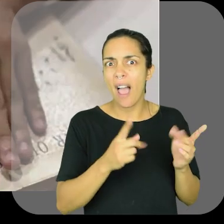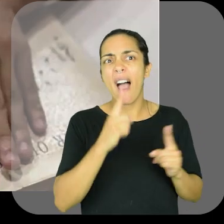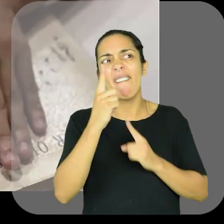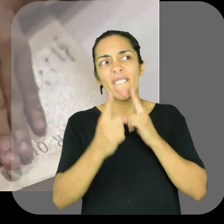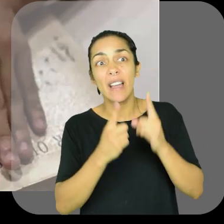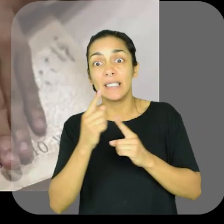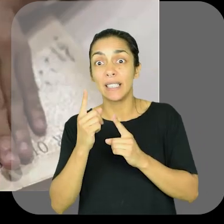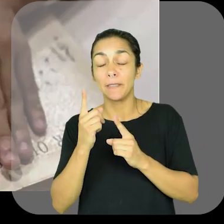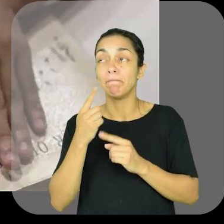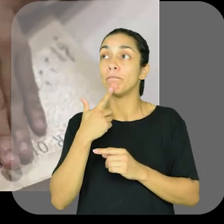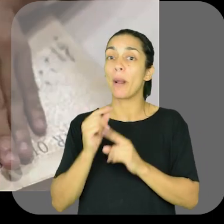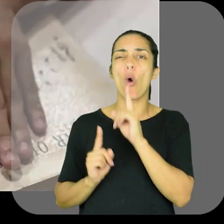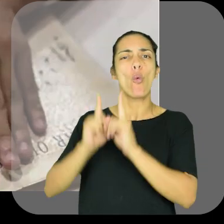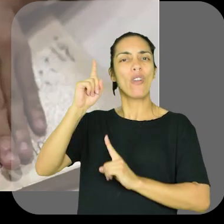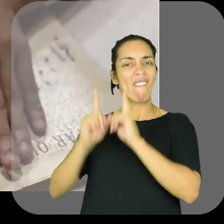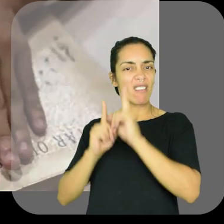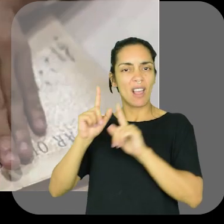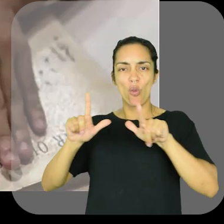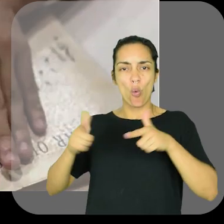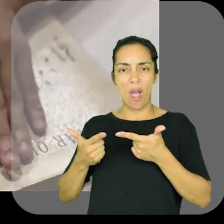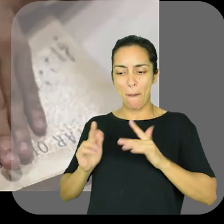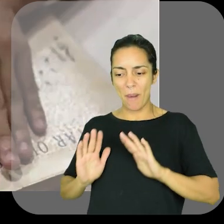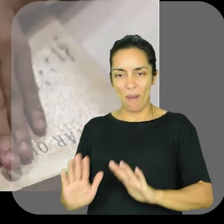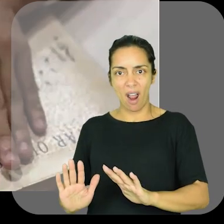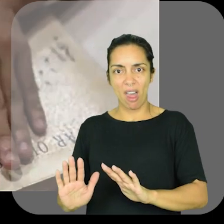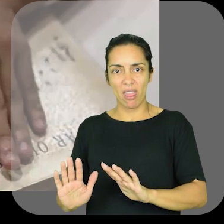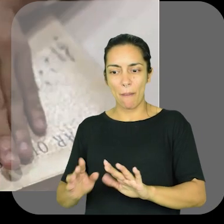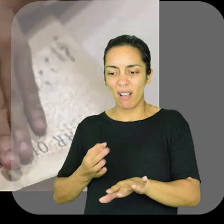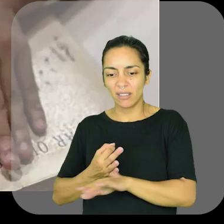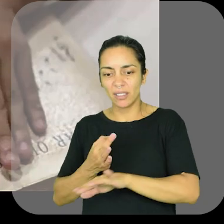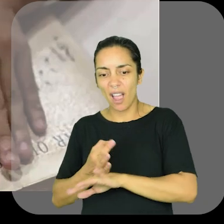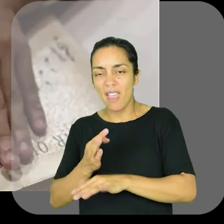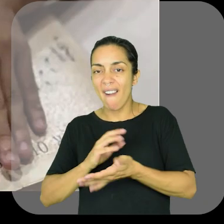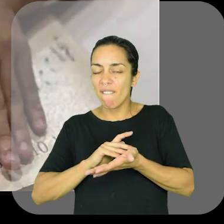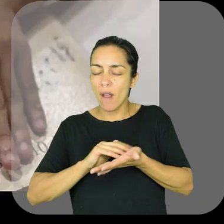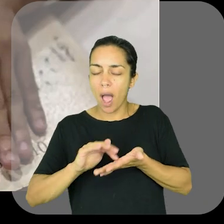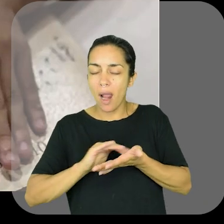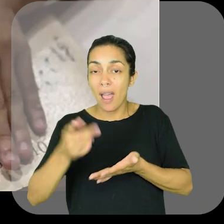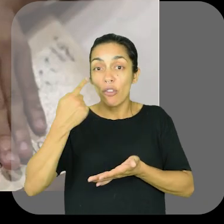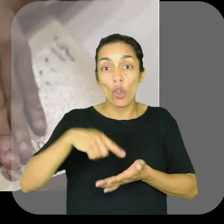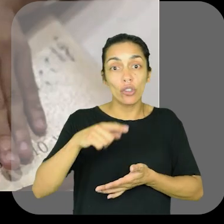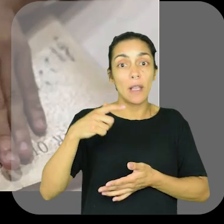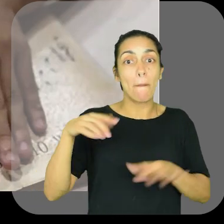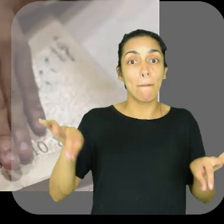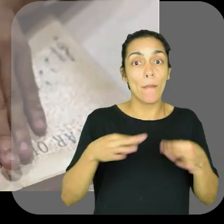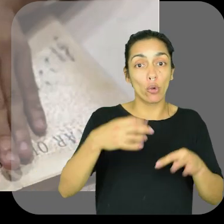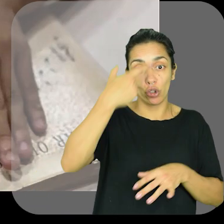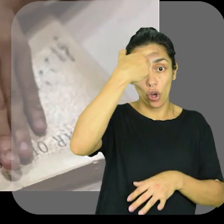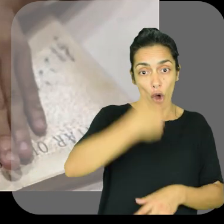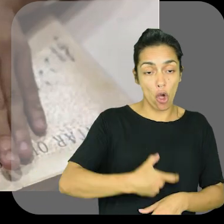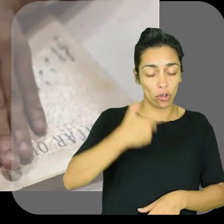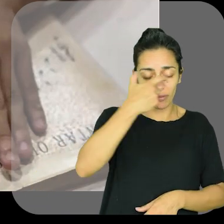como la universidad no está preparada para enseñar desde el braille, los músicos ciegos se gradúan o se han